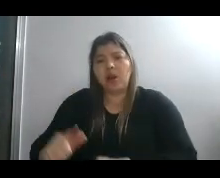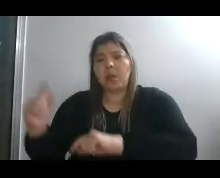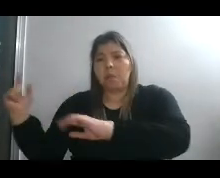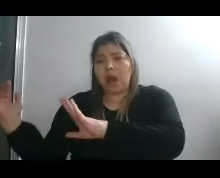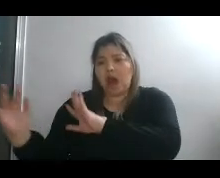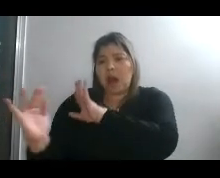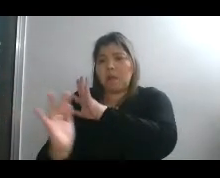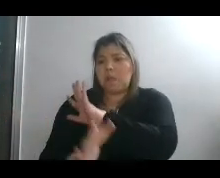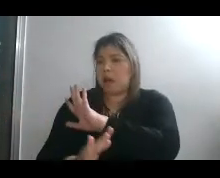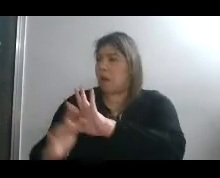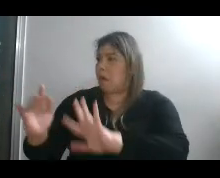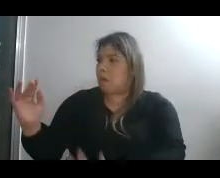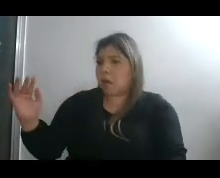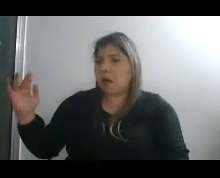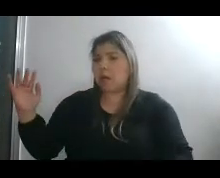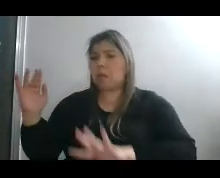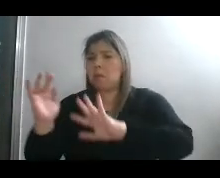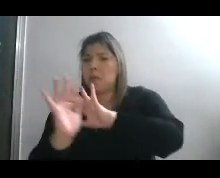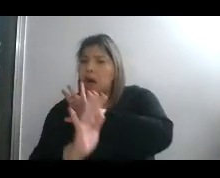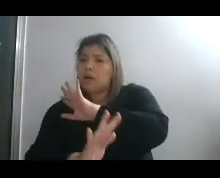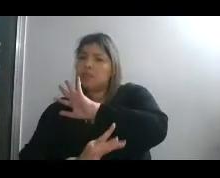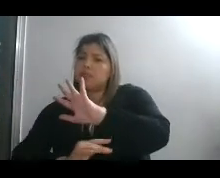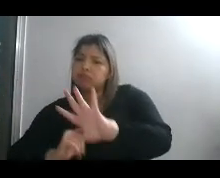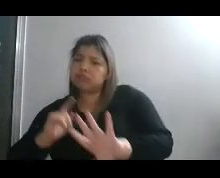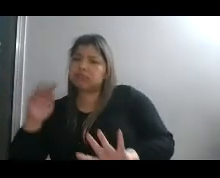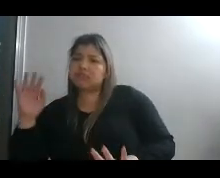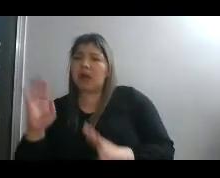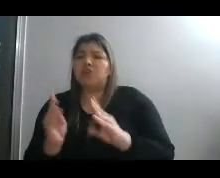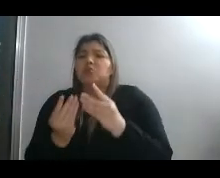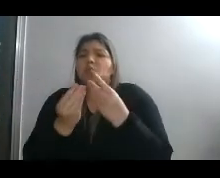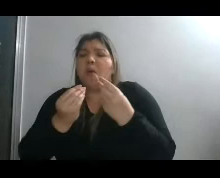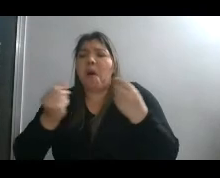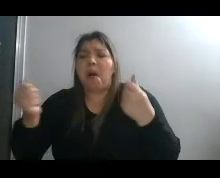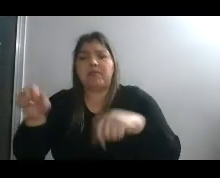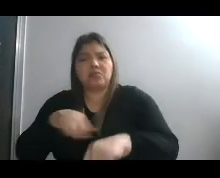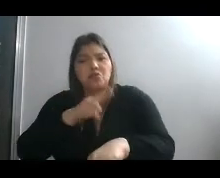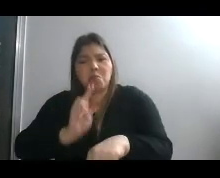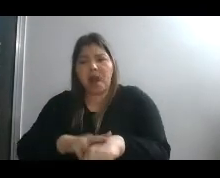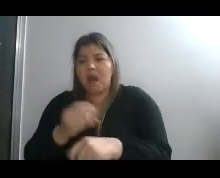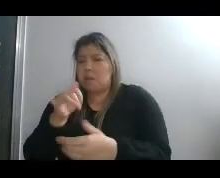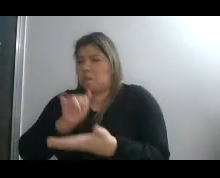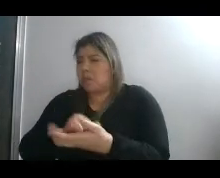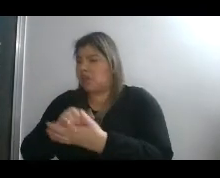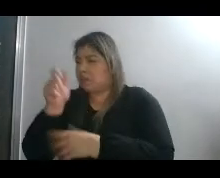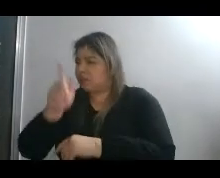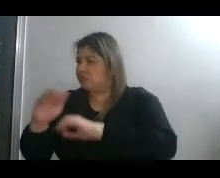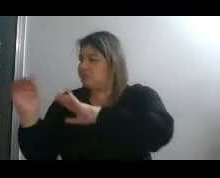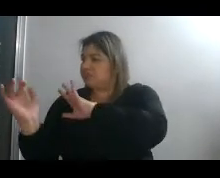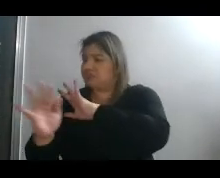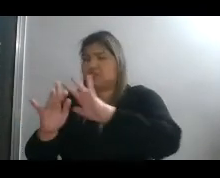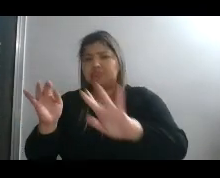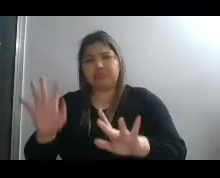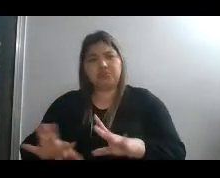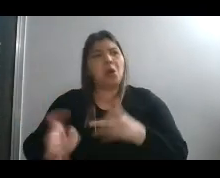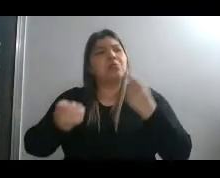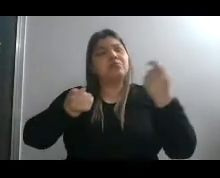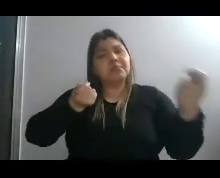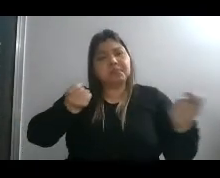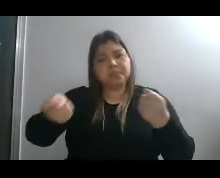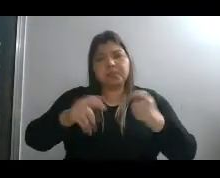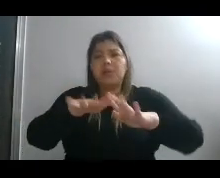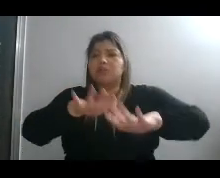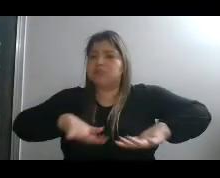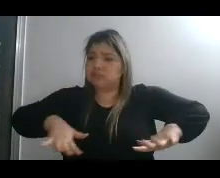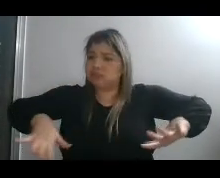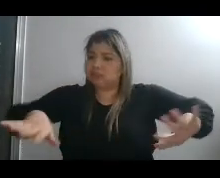de pacientes a urgencias, tengo mi misma capacidad de instalación para